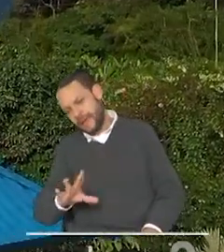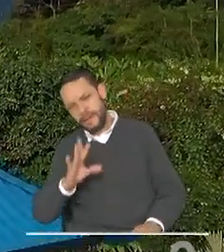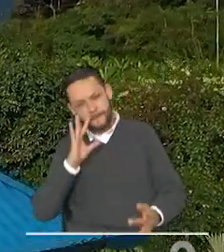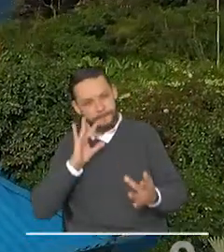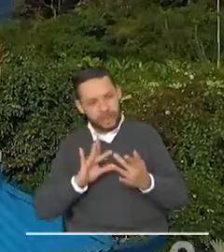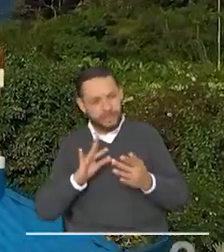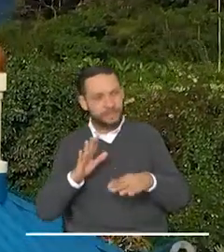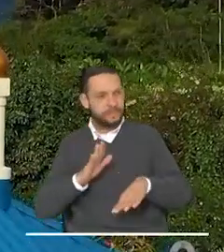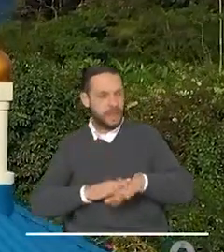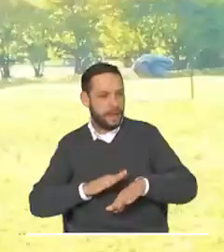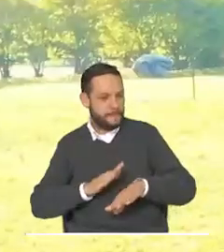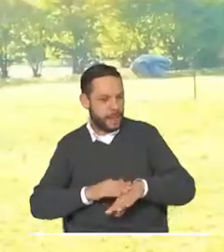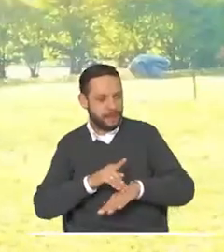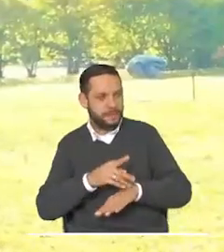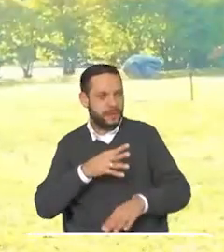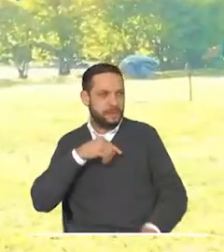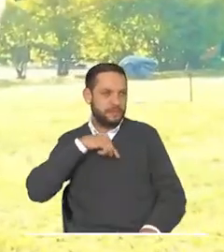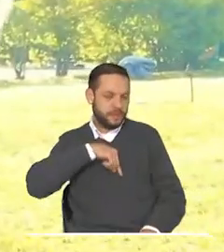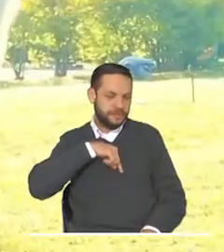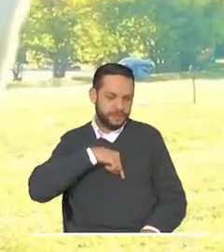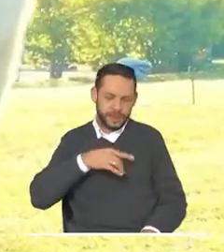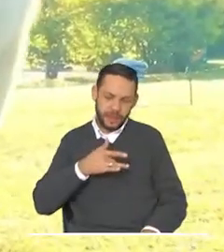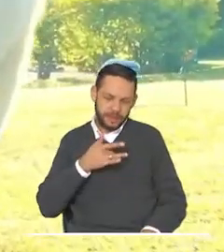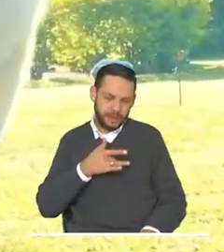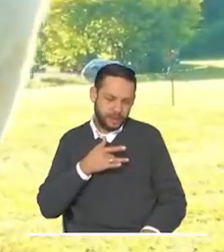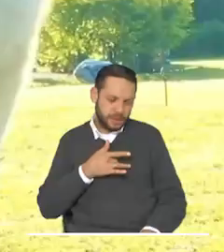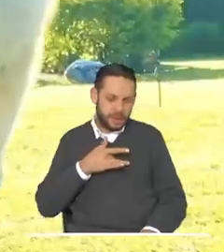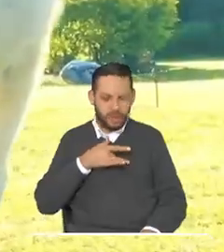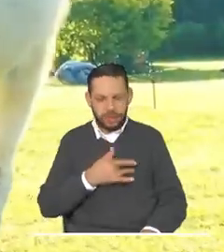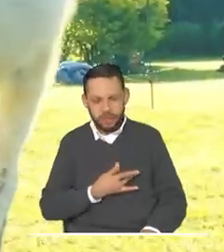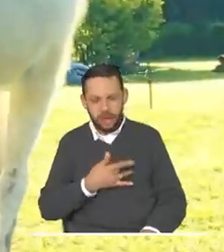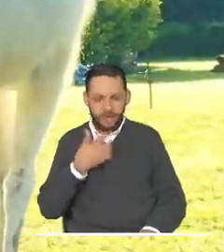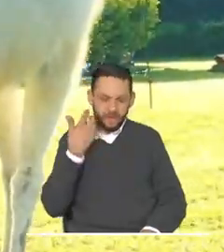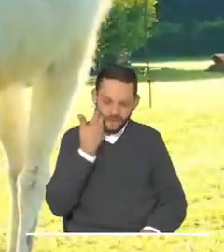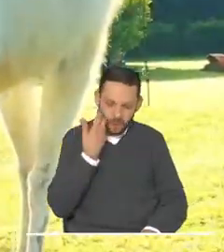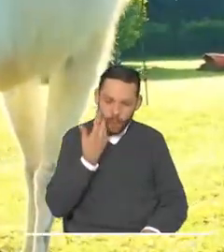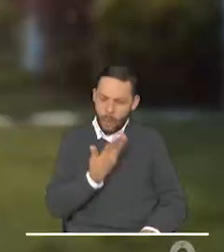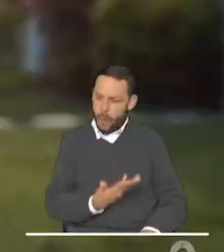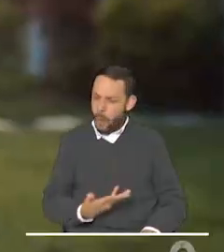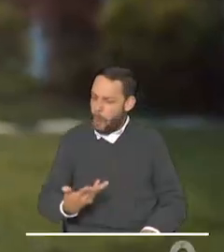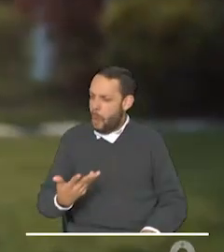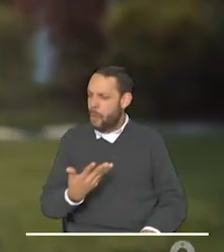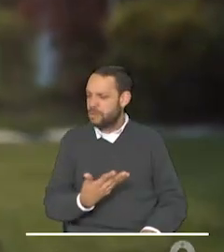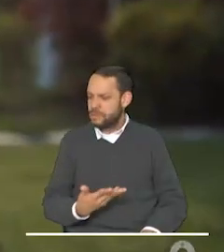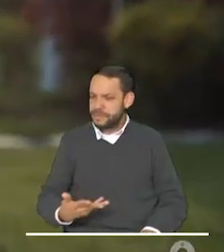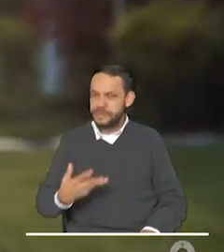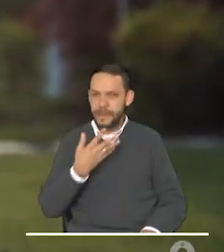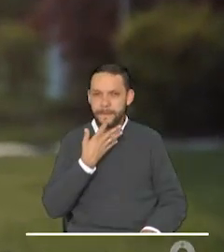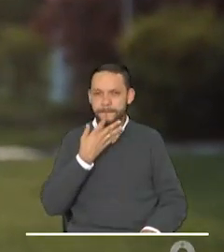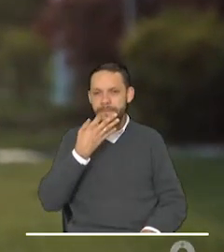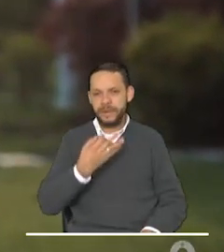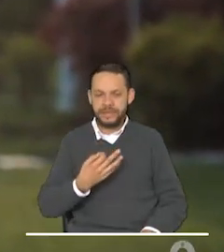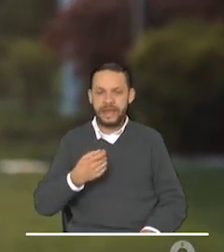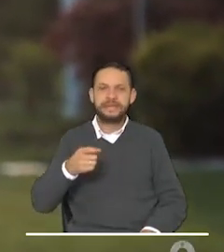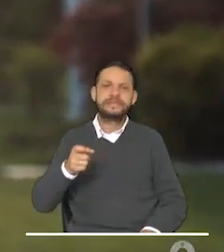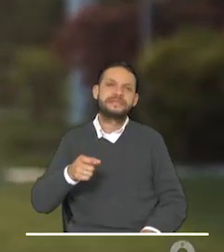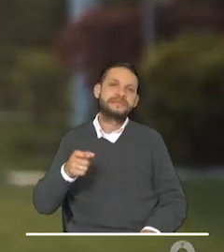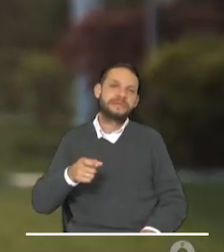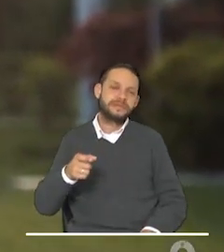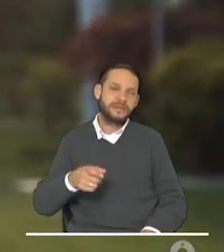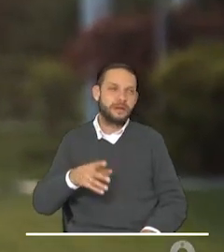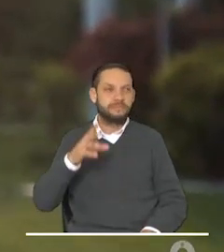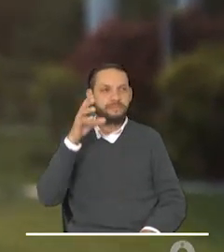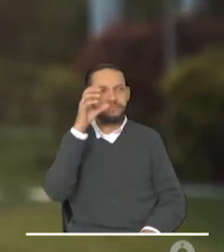pero que muy seguramente detrás de todos esos síntomas hay muchas verdades y muchos mundos que